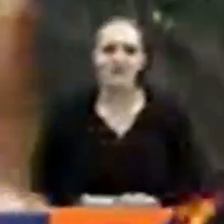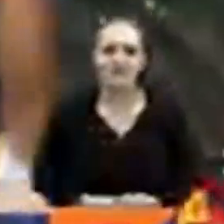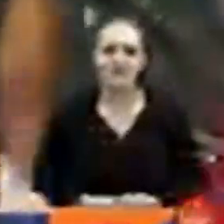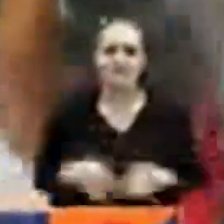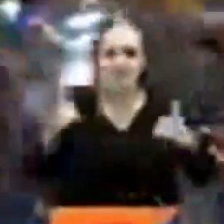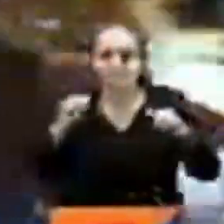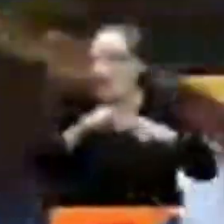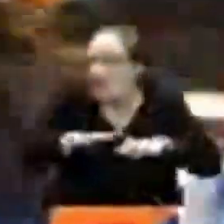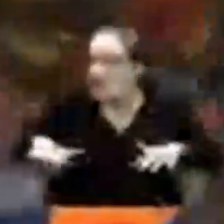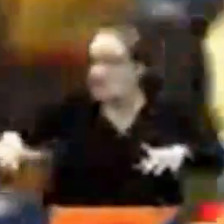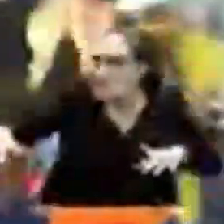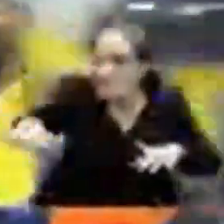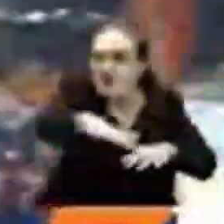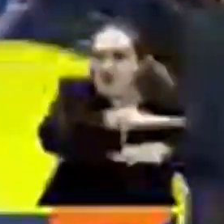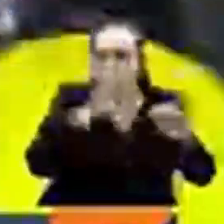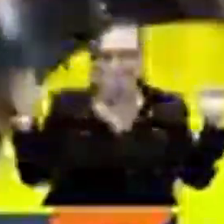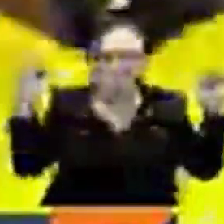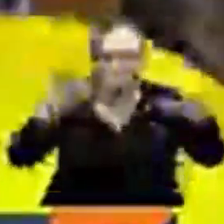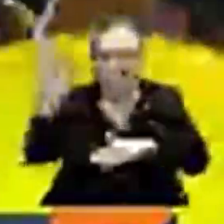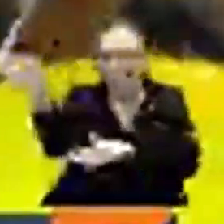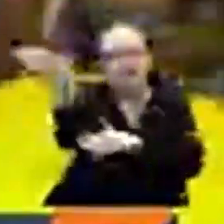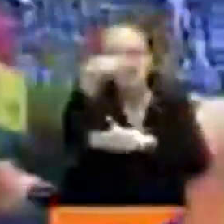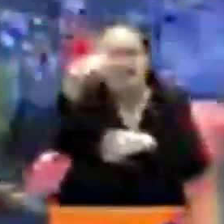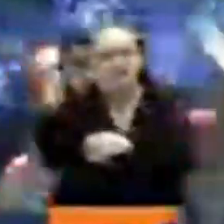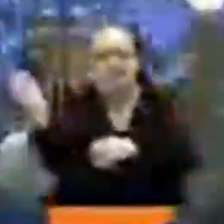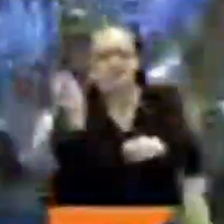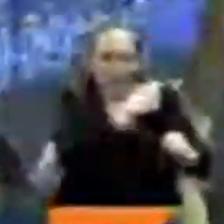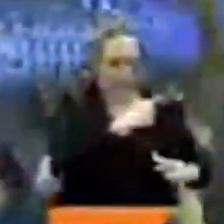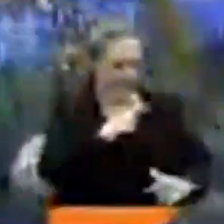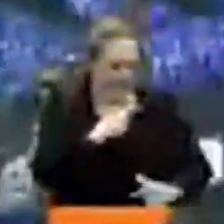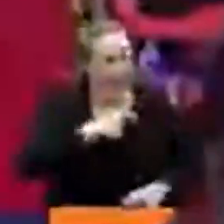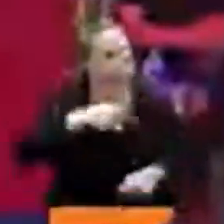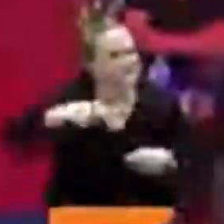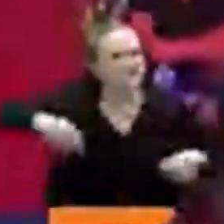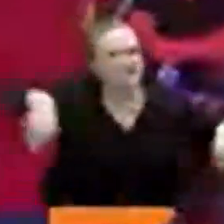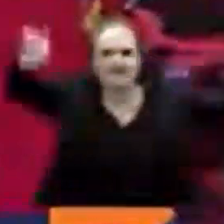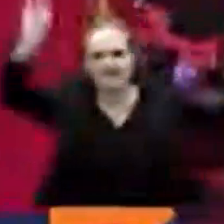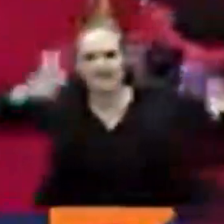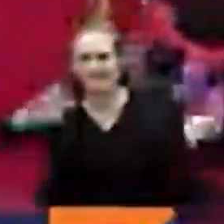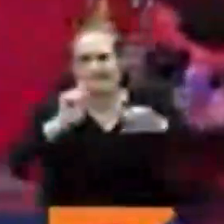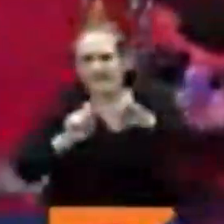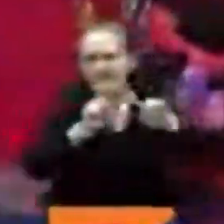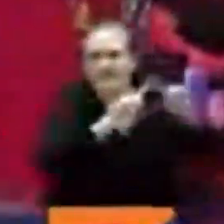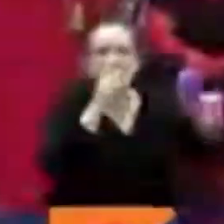Rápidamente las calles se inundaron de banderas, de camisas y de mucho orgullo matecaña.